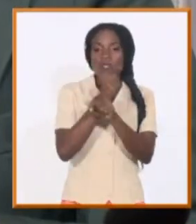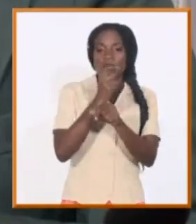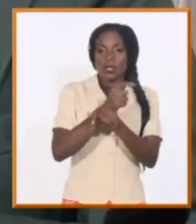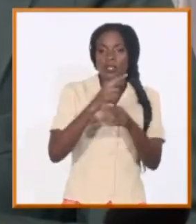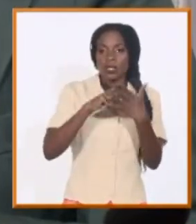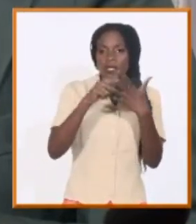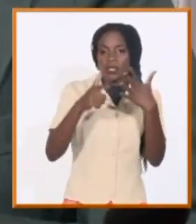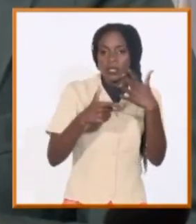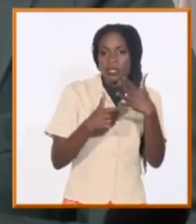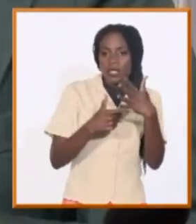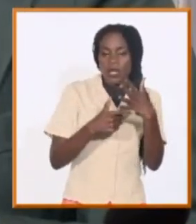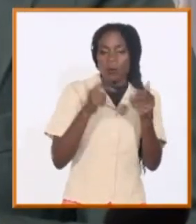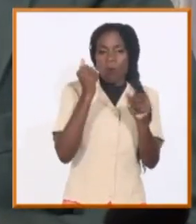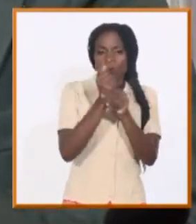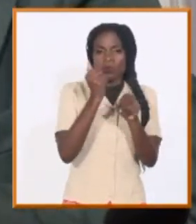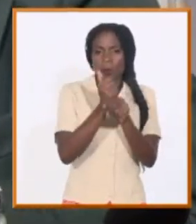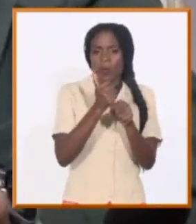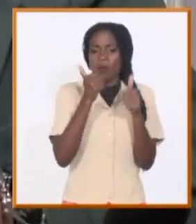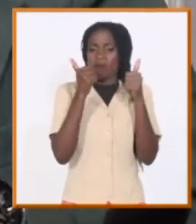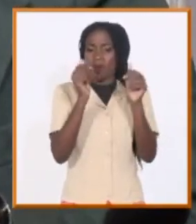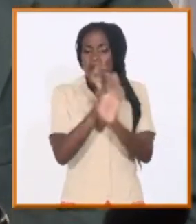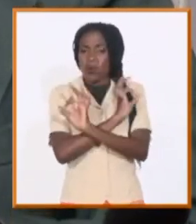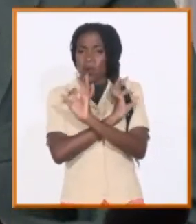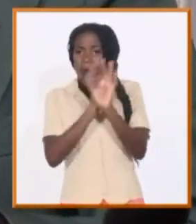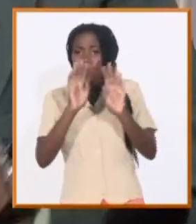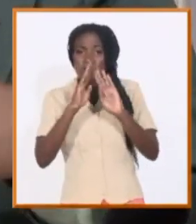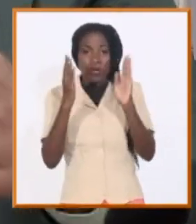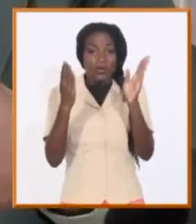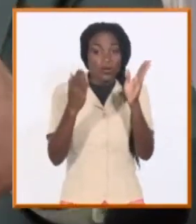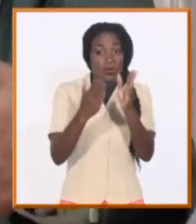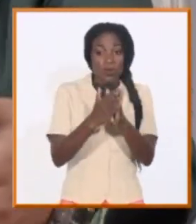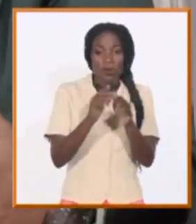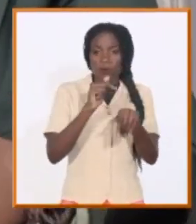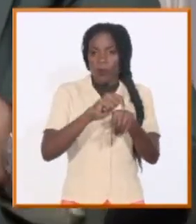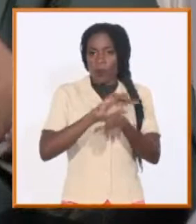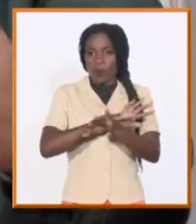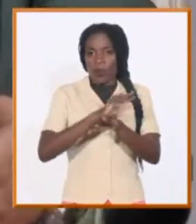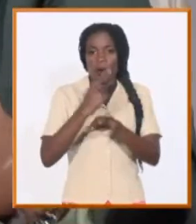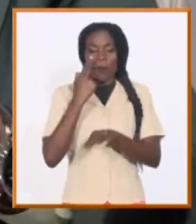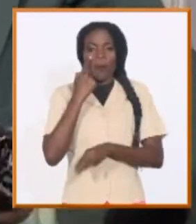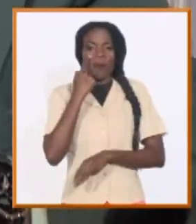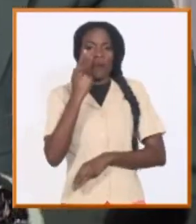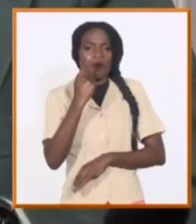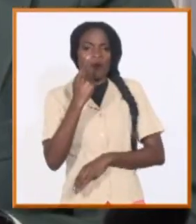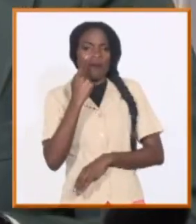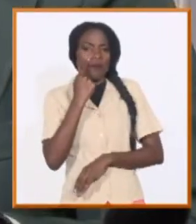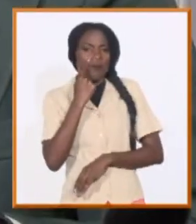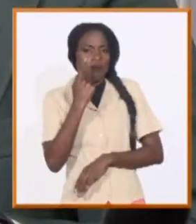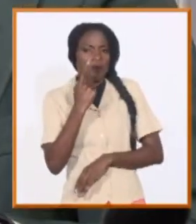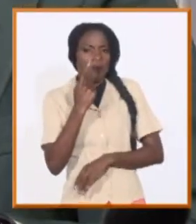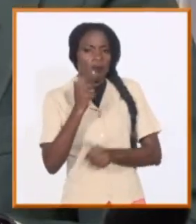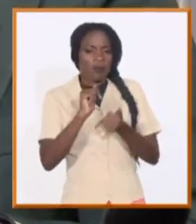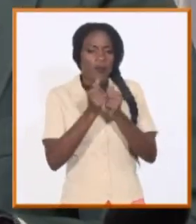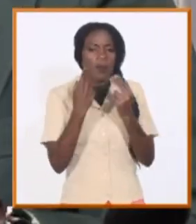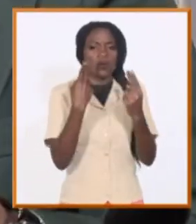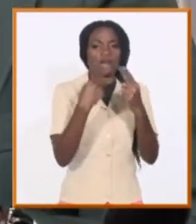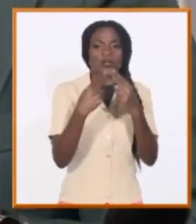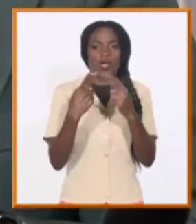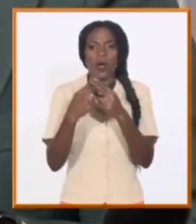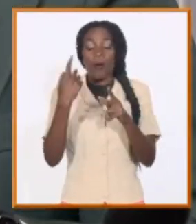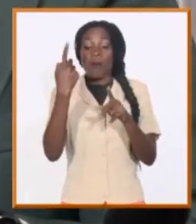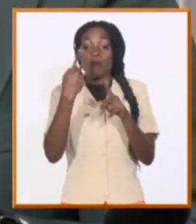una federación que mantiene un trabajo muy eficiente en todos los frentes, porque a veces vemos únicamente el tema competitivo, pero